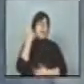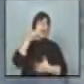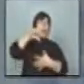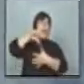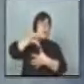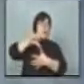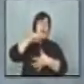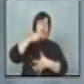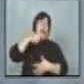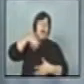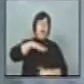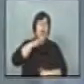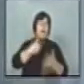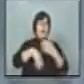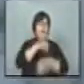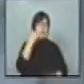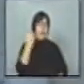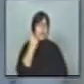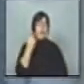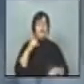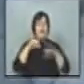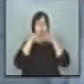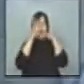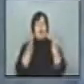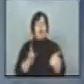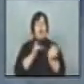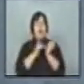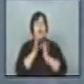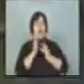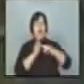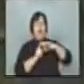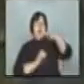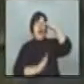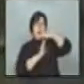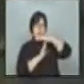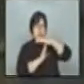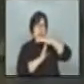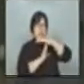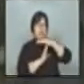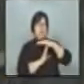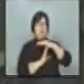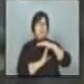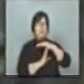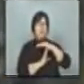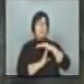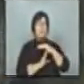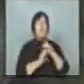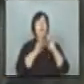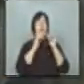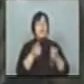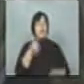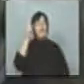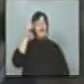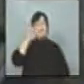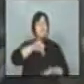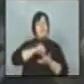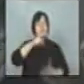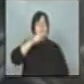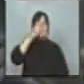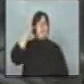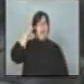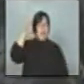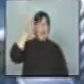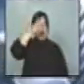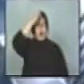para dimensionarlo, en la Basílica de San Pedro en Roma, en la nave central, están inscritas las catedrales más importantes del mundo.